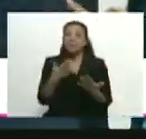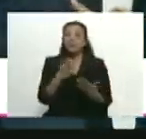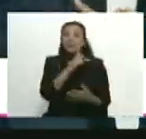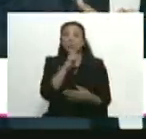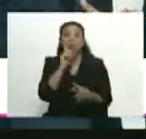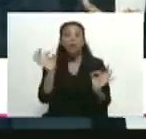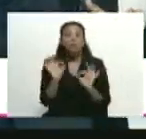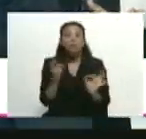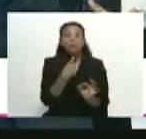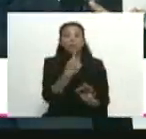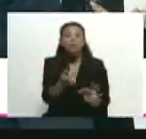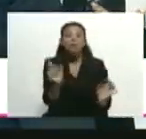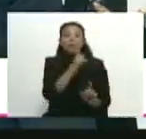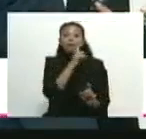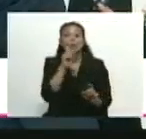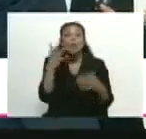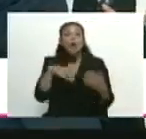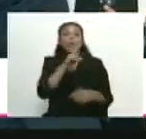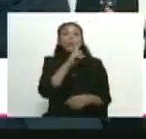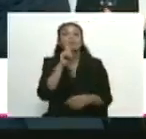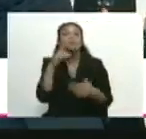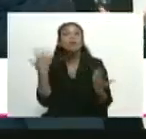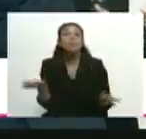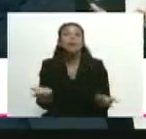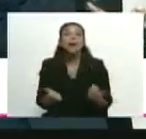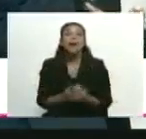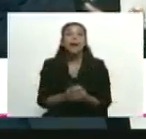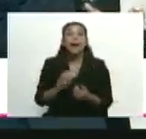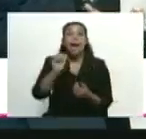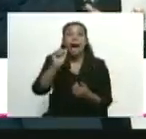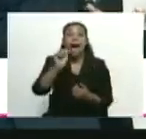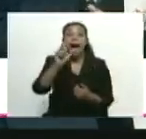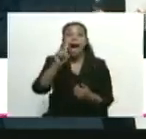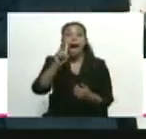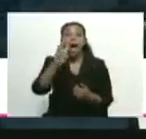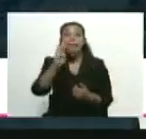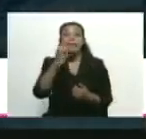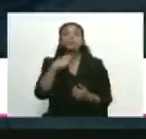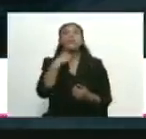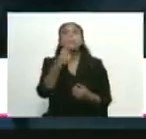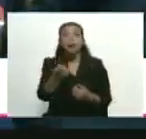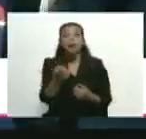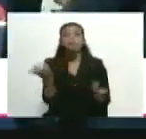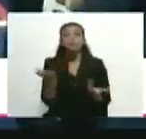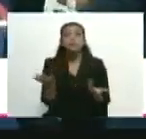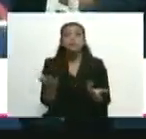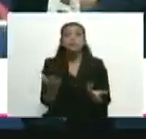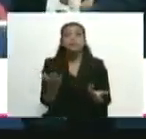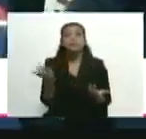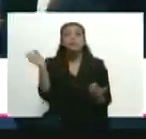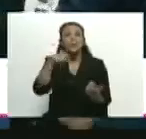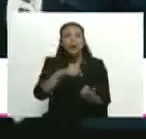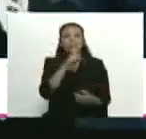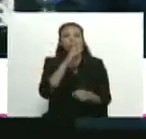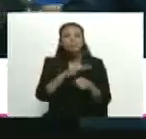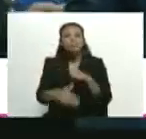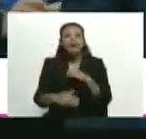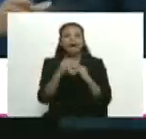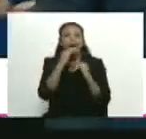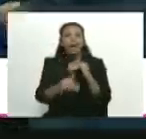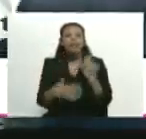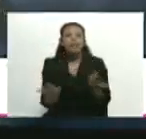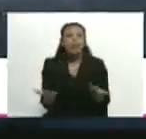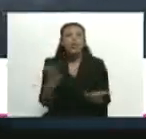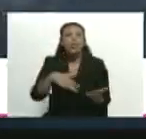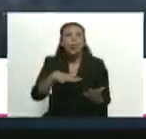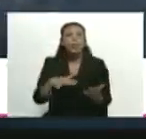hablaste? ¿Ah? ¿Cómo te llamas tú? Albert Montiel, presidente. Tú sí hablaste, Albert, ¿y tú? Sí. ¿Tú no?